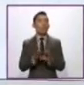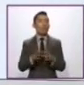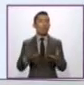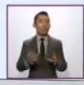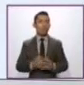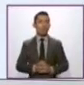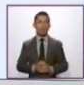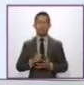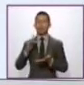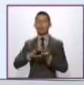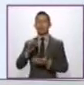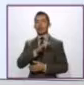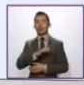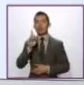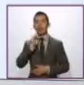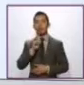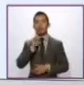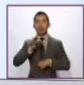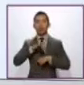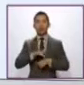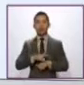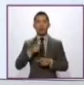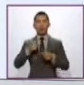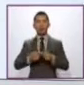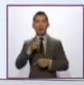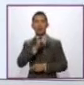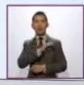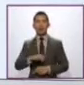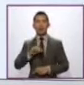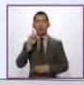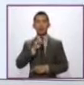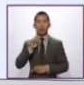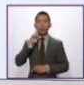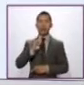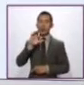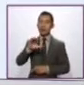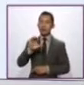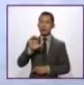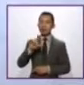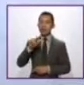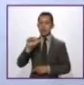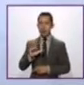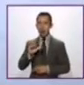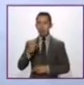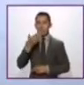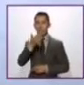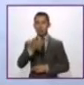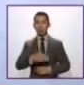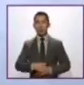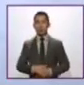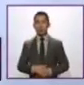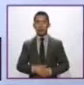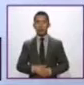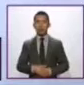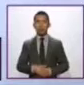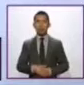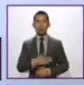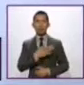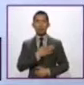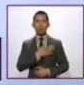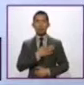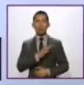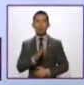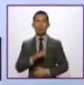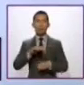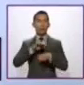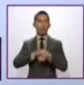Gracias, candidata. El turno es precisamente, candidata Celia Maya, para usted. Adelante. Bueno,